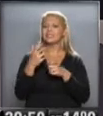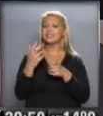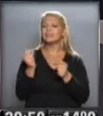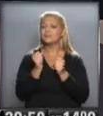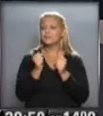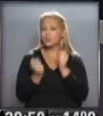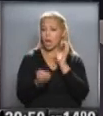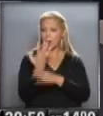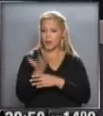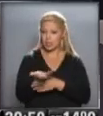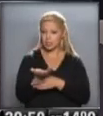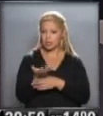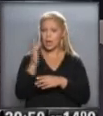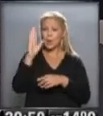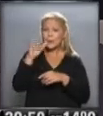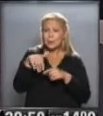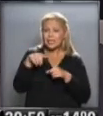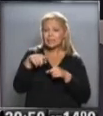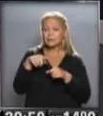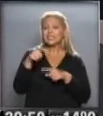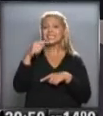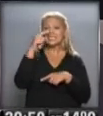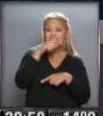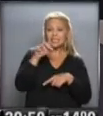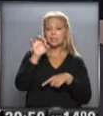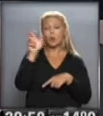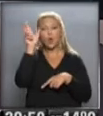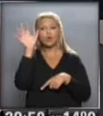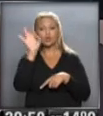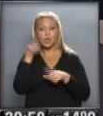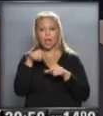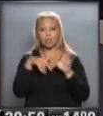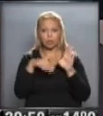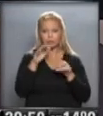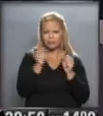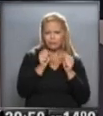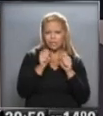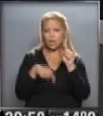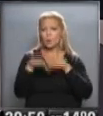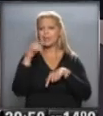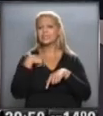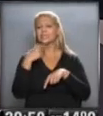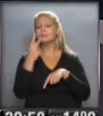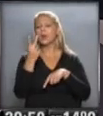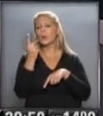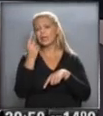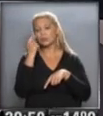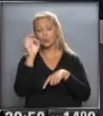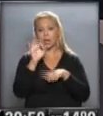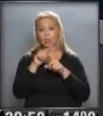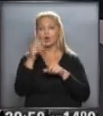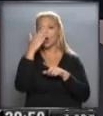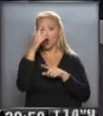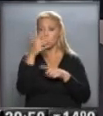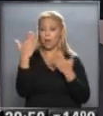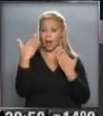sensación térmica en la mañana, con mínimas que rondarán los 7 a 8 grados y las máximas apenas 19 a 21 grados. Un poquito más de calor en Córdoba,